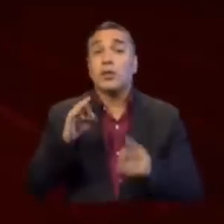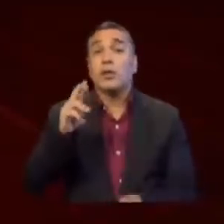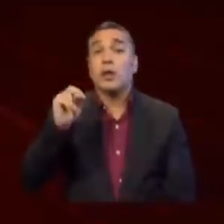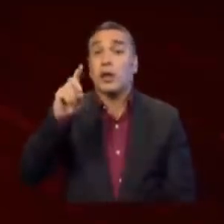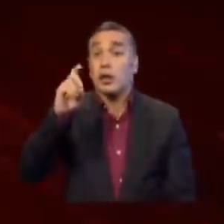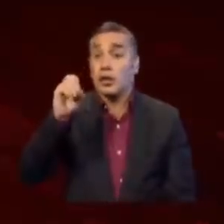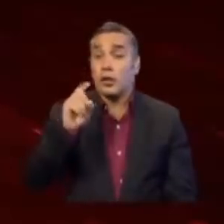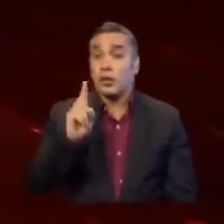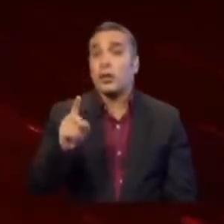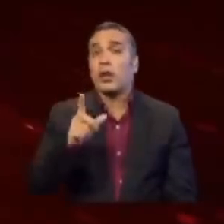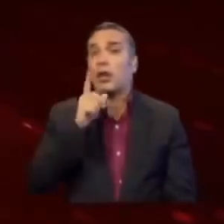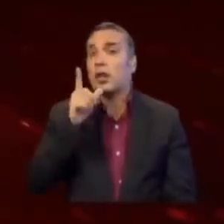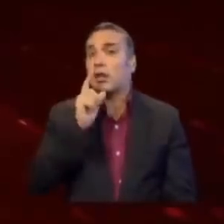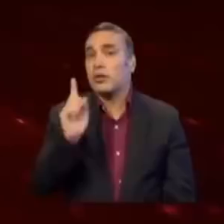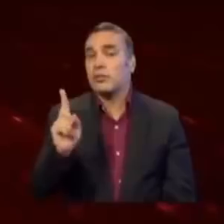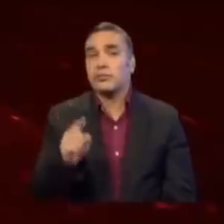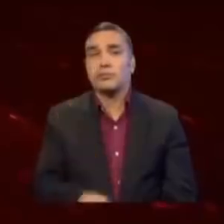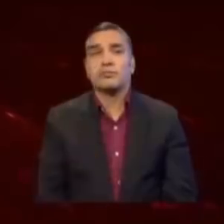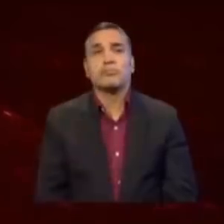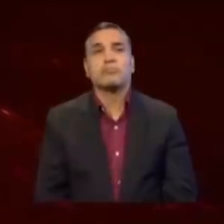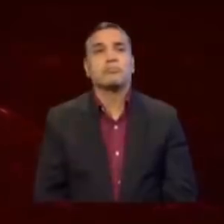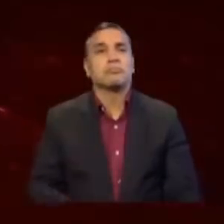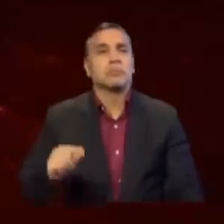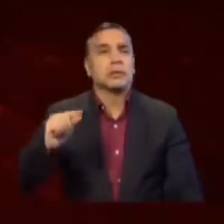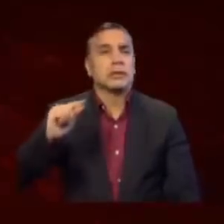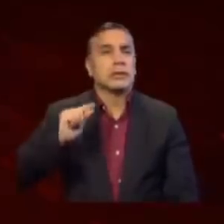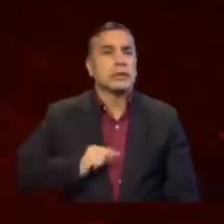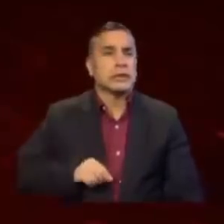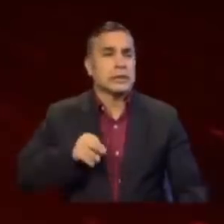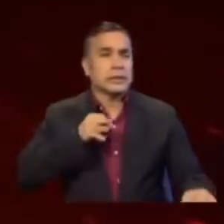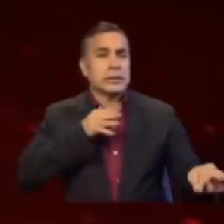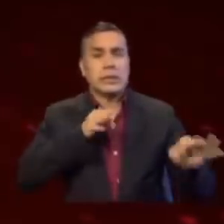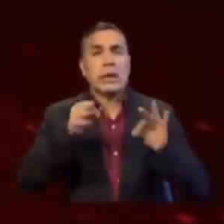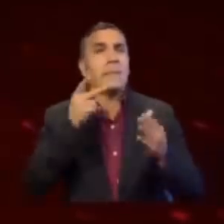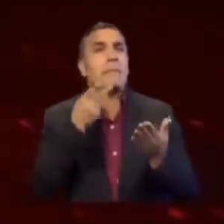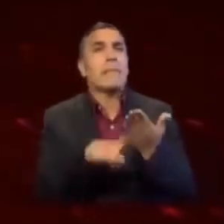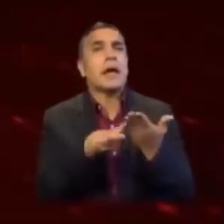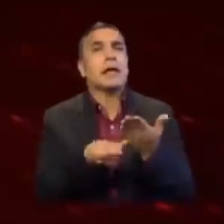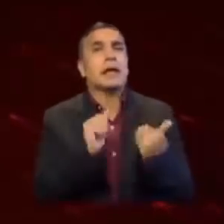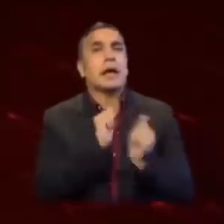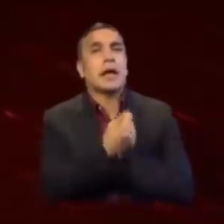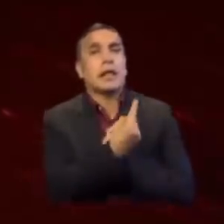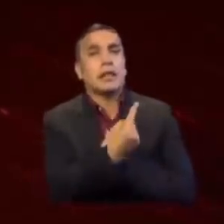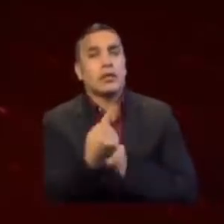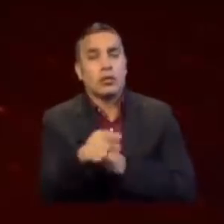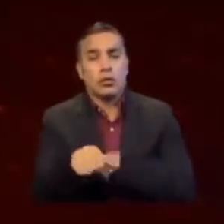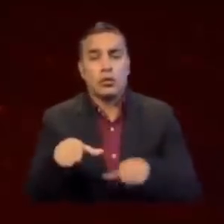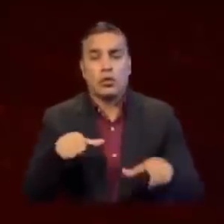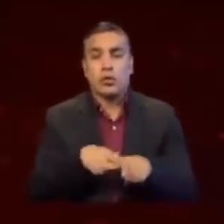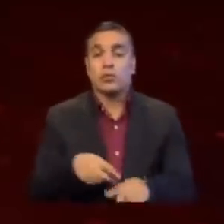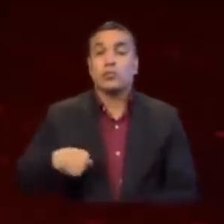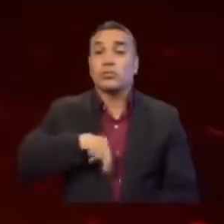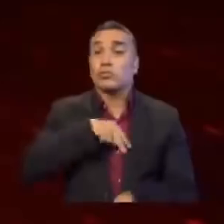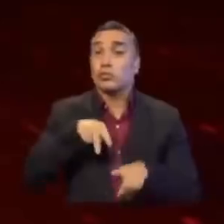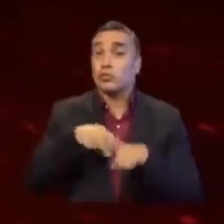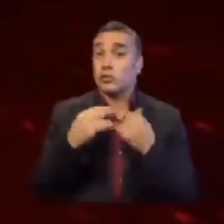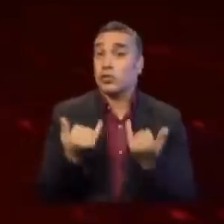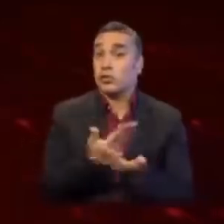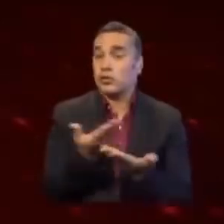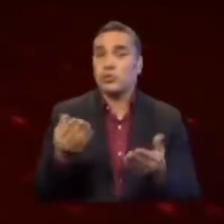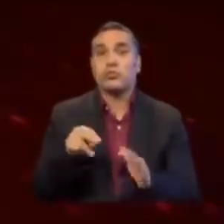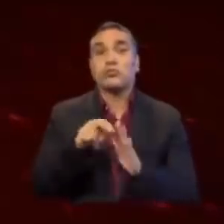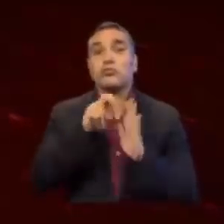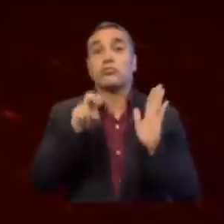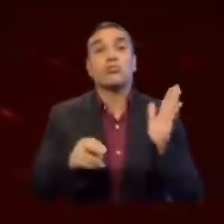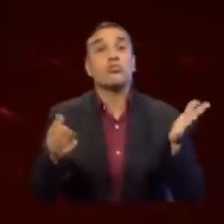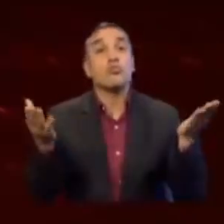Fernando Escurra en La Tacunga nos detallarán en estos momentos lo que ocurre en cada lugar. Vamos a empezar a esta hora en la morgue